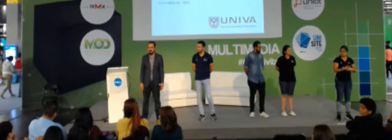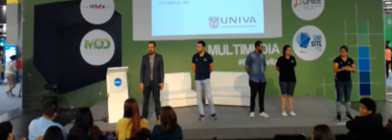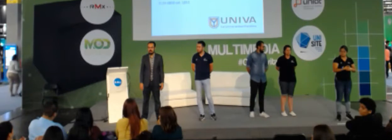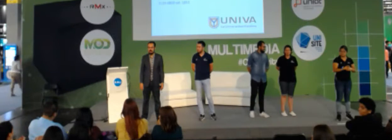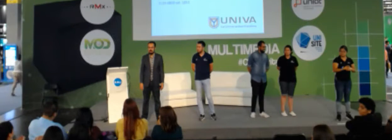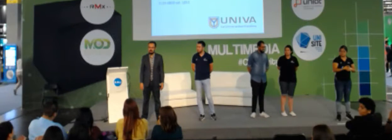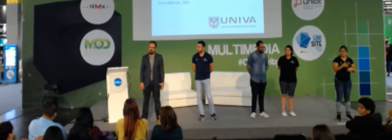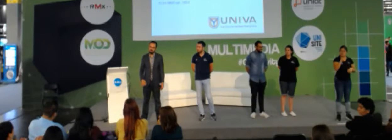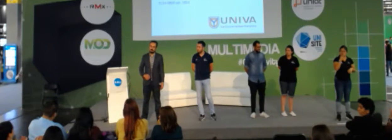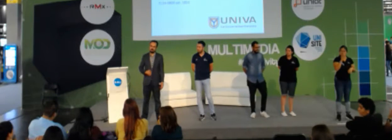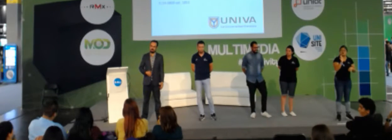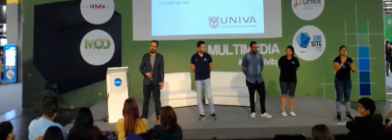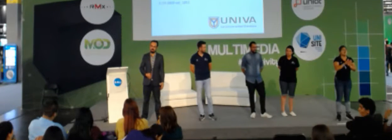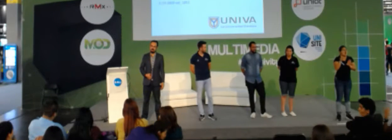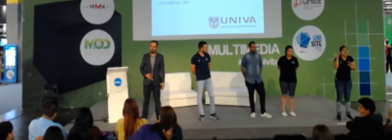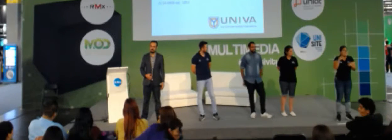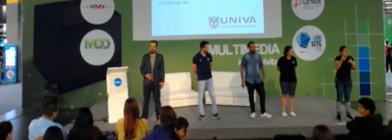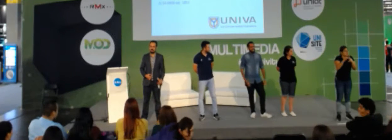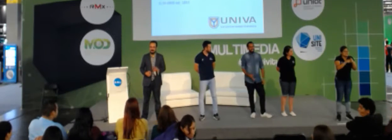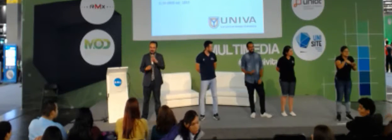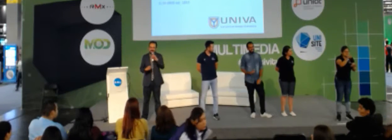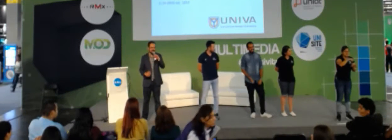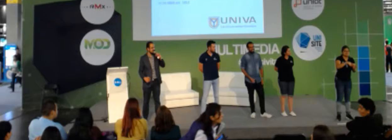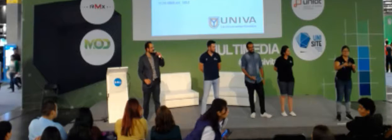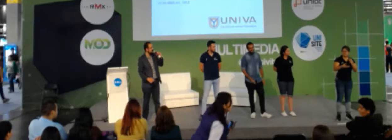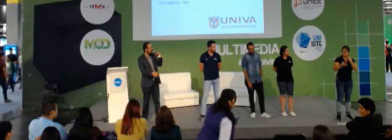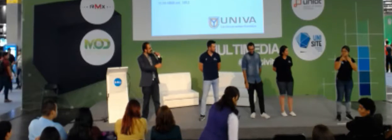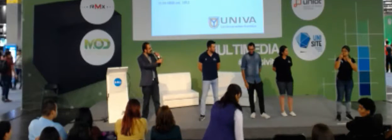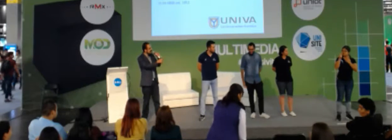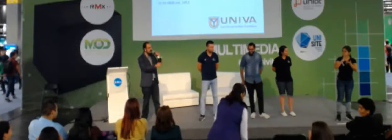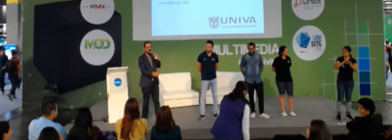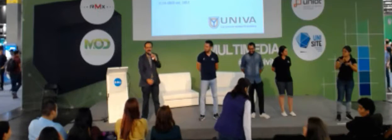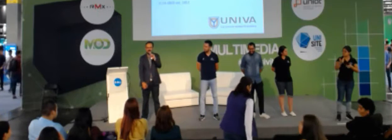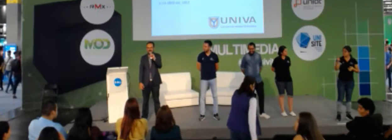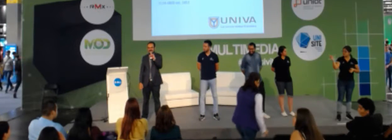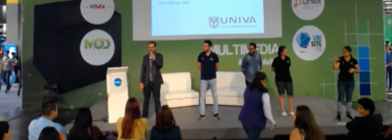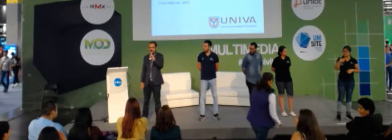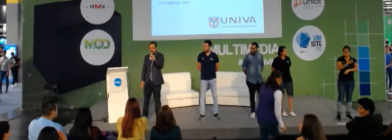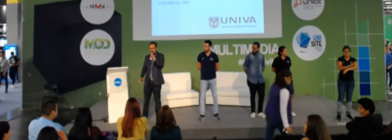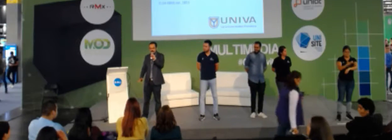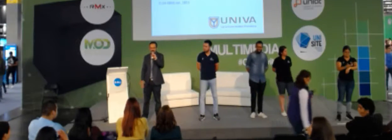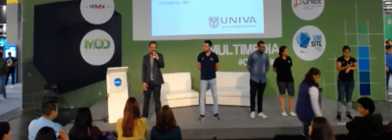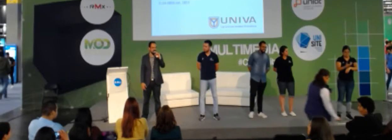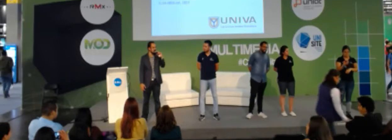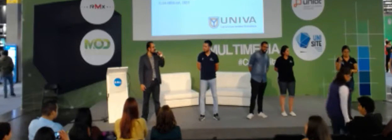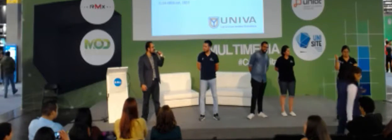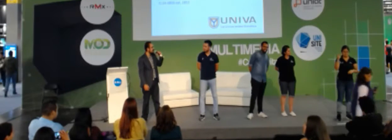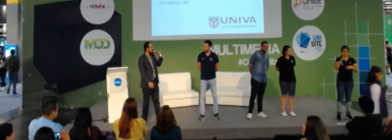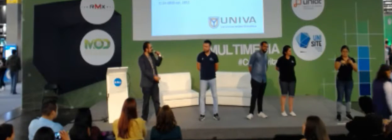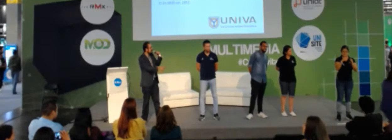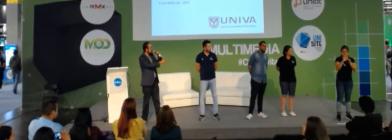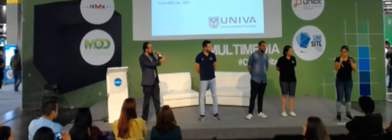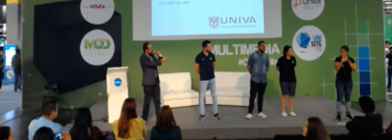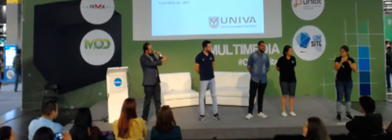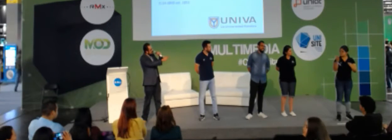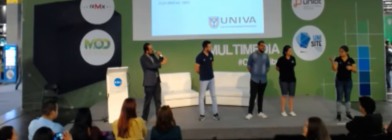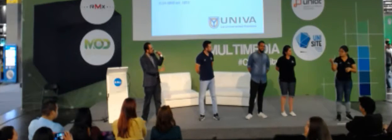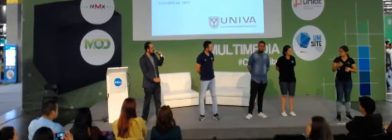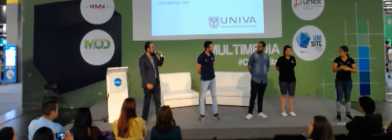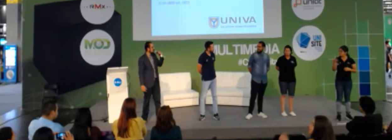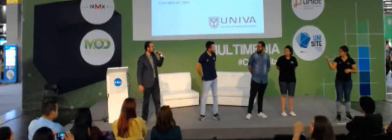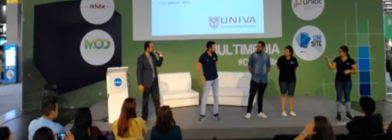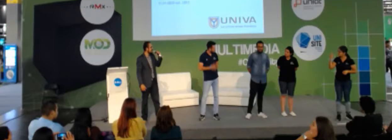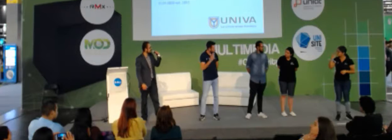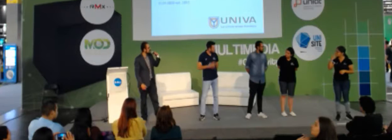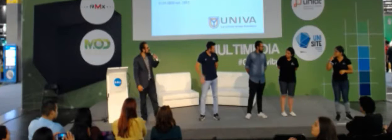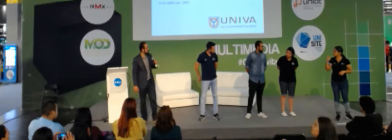O sea, ¿cómo fue que comenzaron? Muchas gracias. Yo creo que aquí los compañeros que lo viven en carne propia te pueden decir, Rosa o